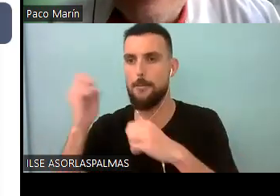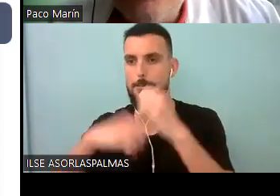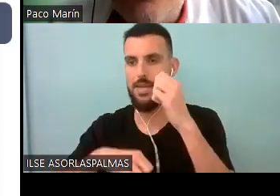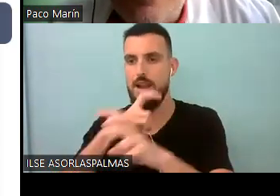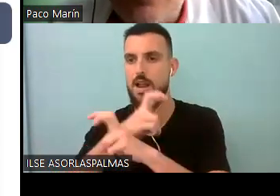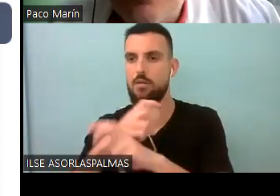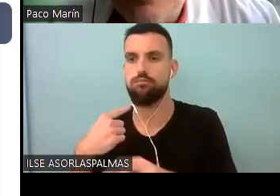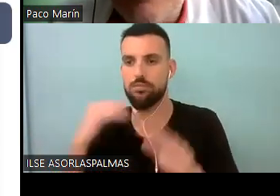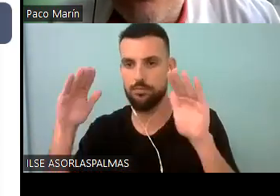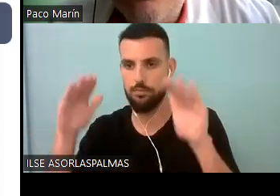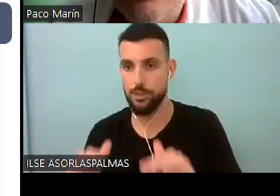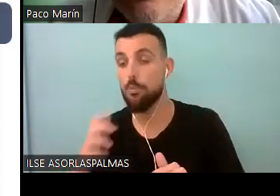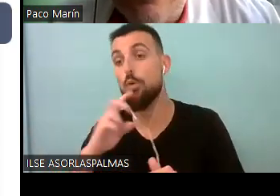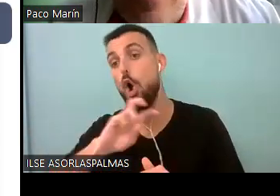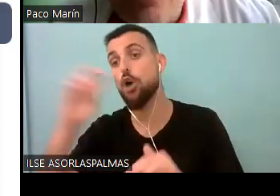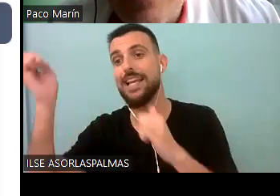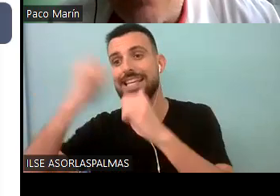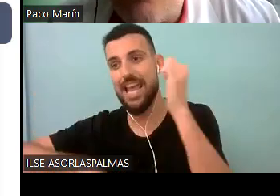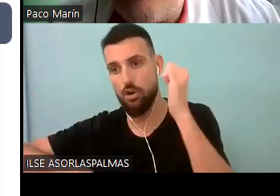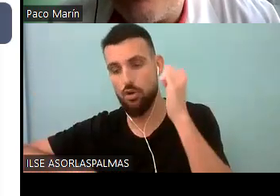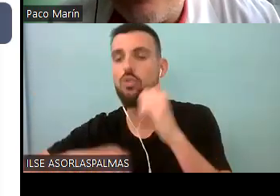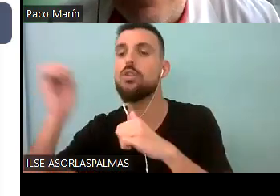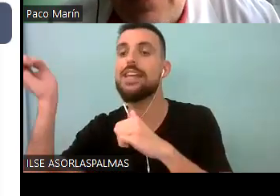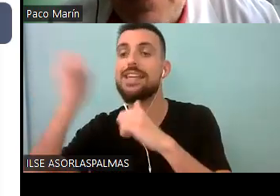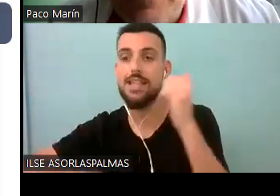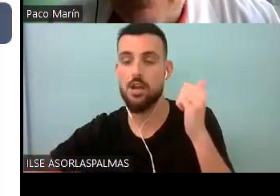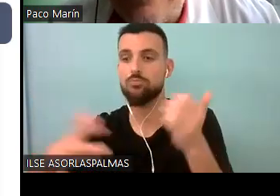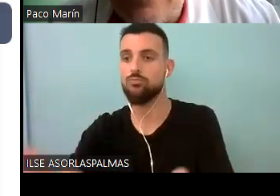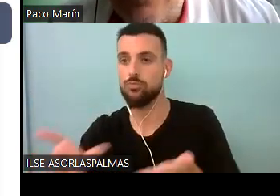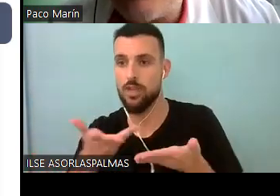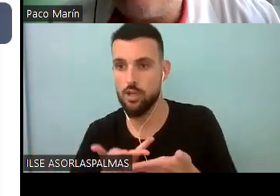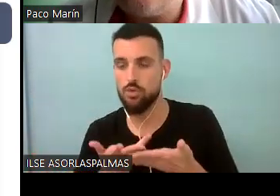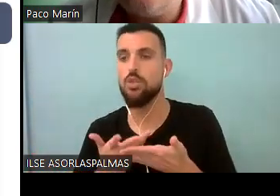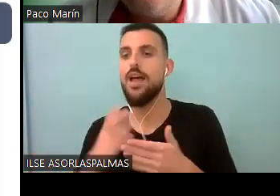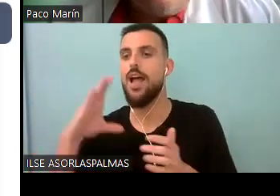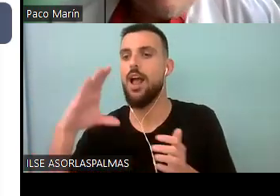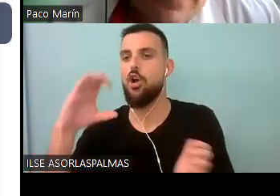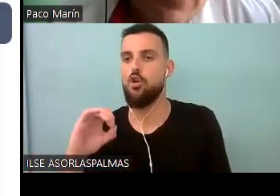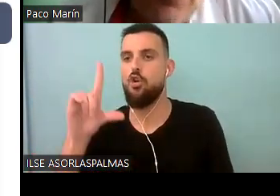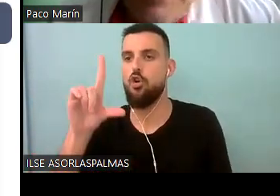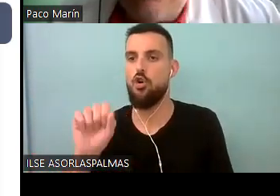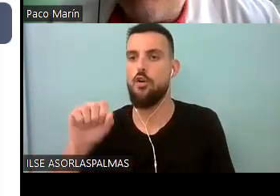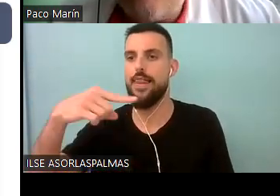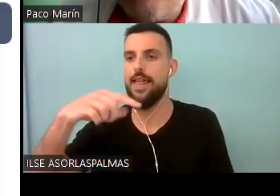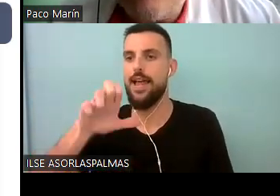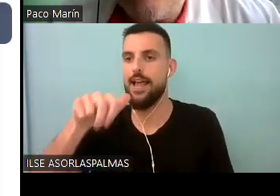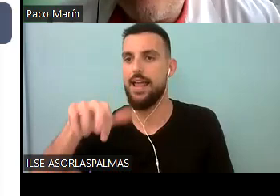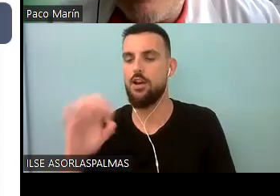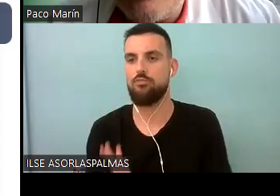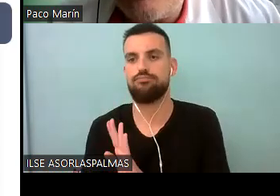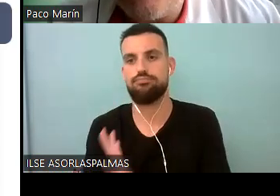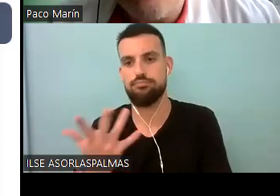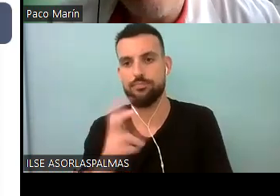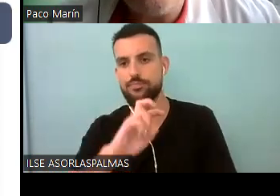otros minerales como el hierro, por ejemplo, el hierro actuaría como cofactor en la formación del colágeno, y hay otros minerales como el flúor, el boro,